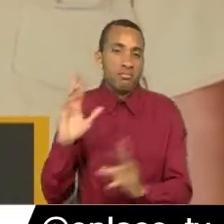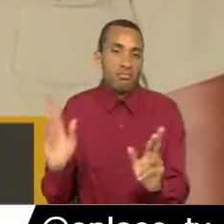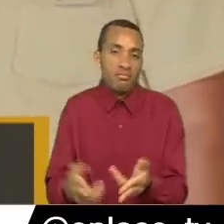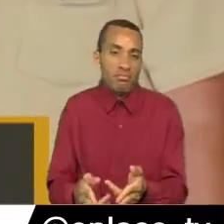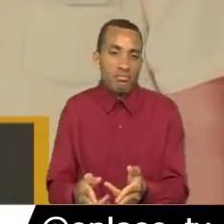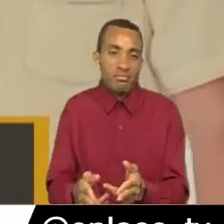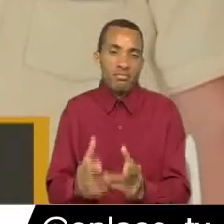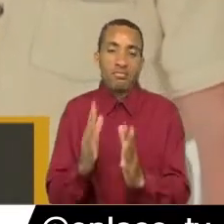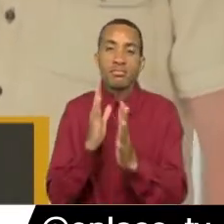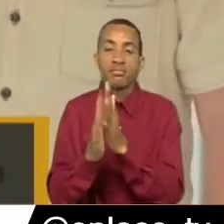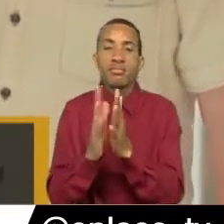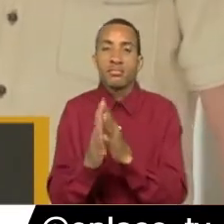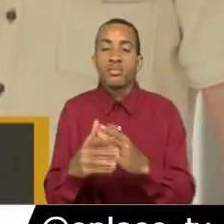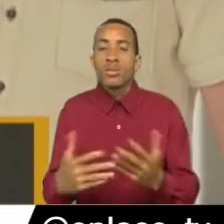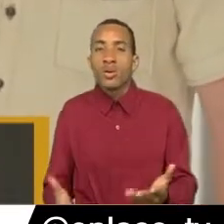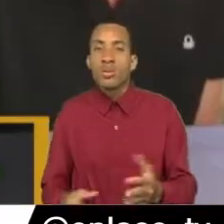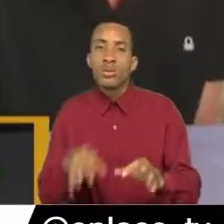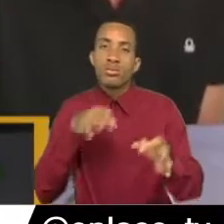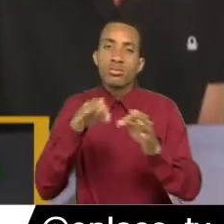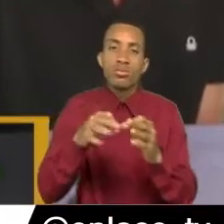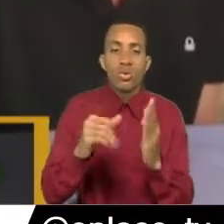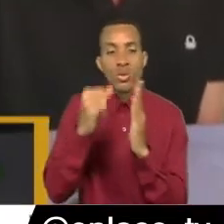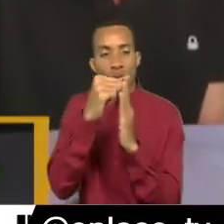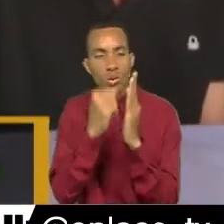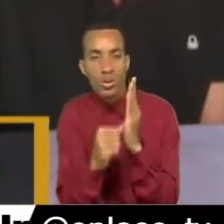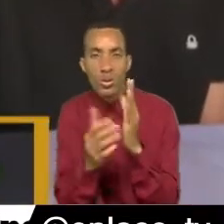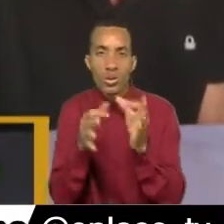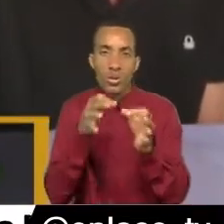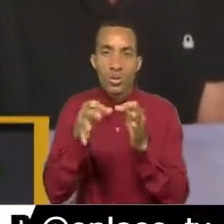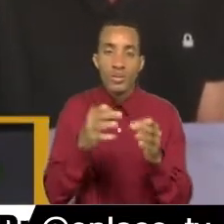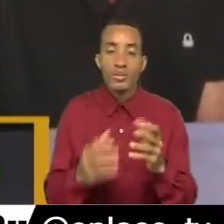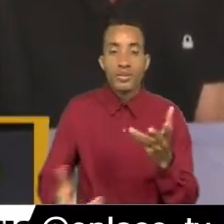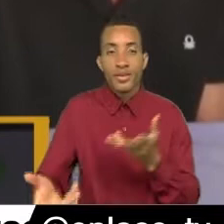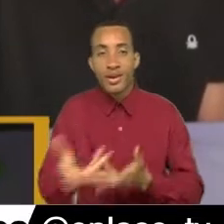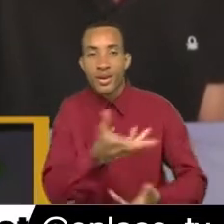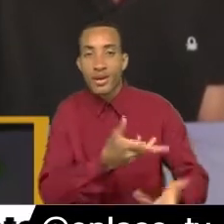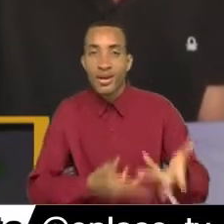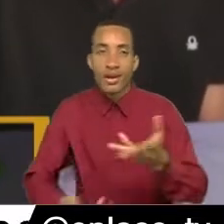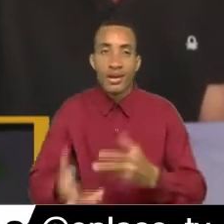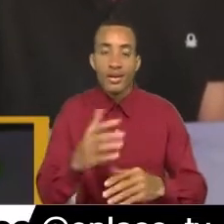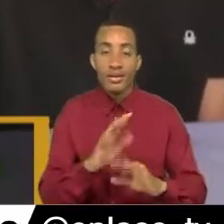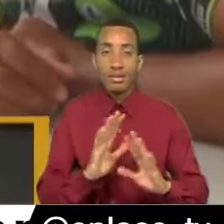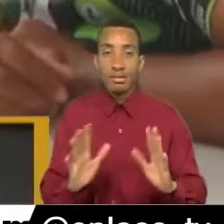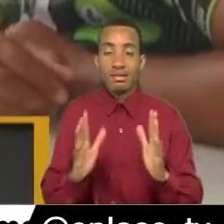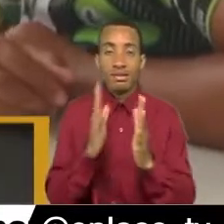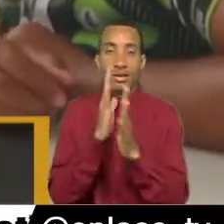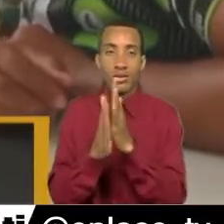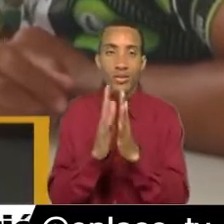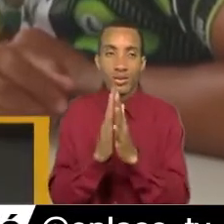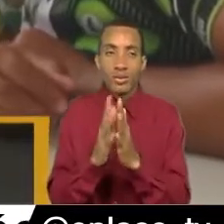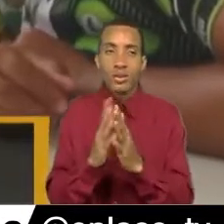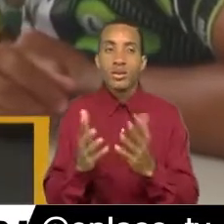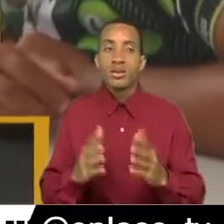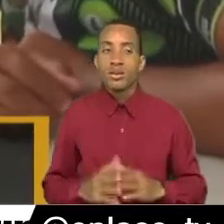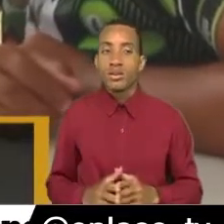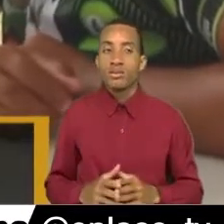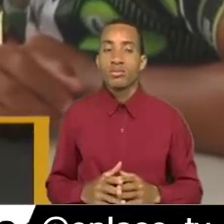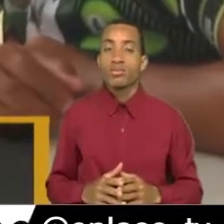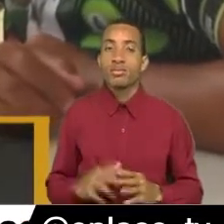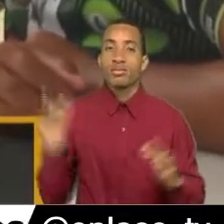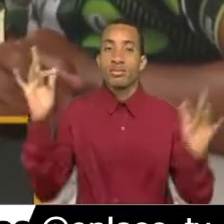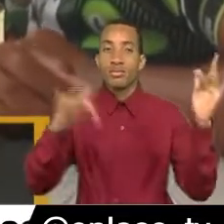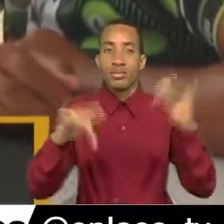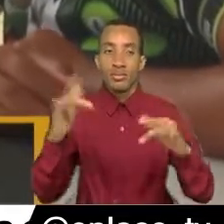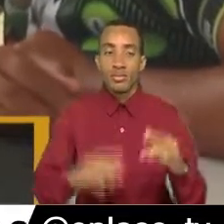cuentan en qué consisten esos programas. Las socializaciones a cargo del Programa de Información y Participación Comunitaria,